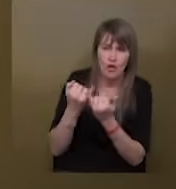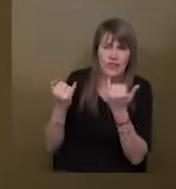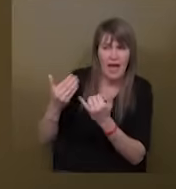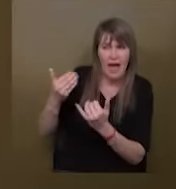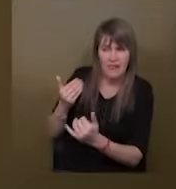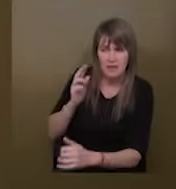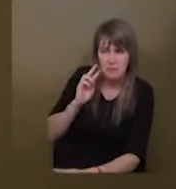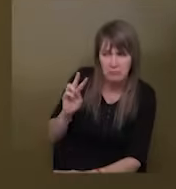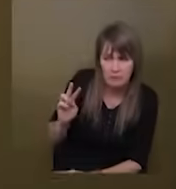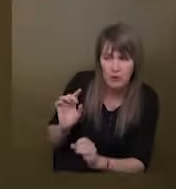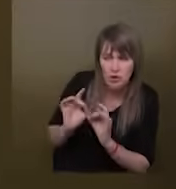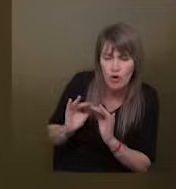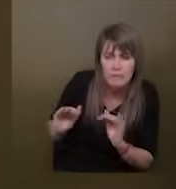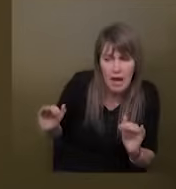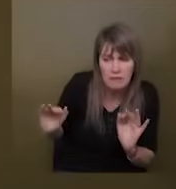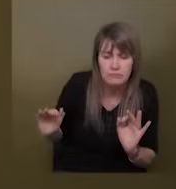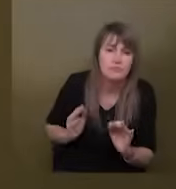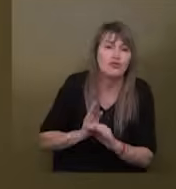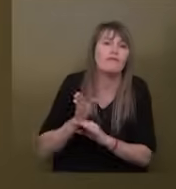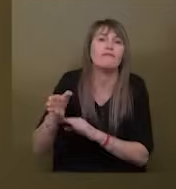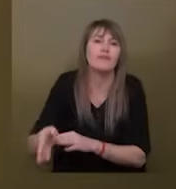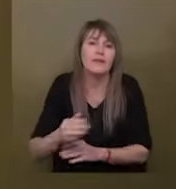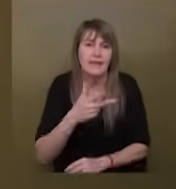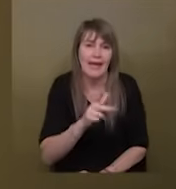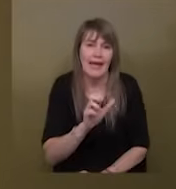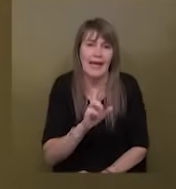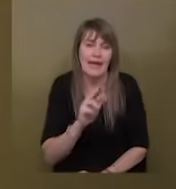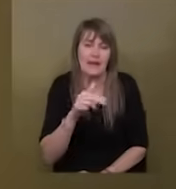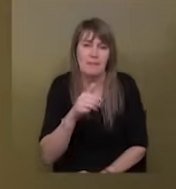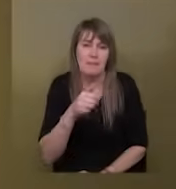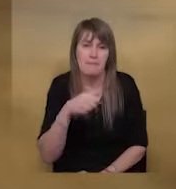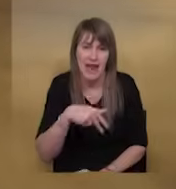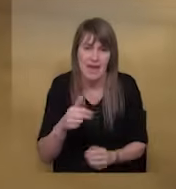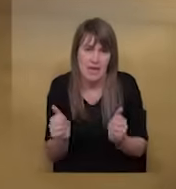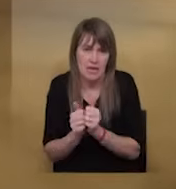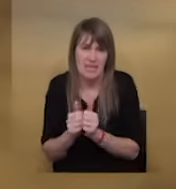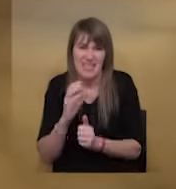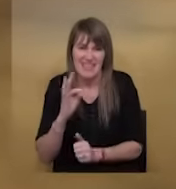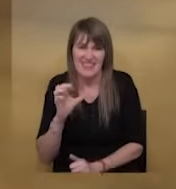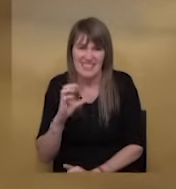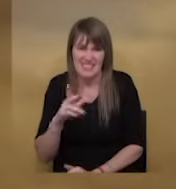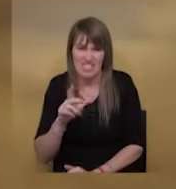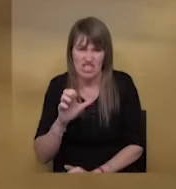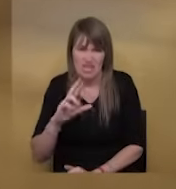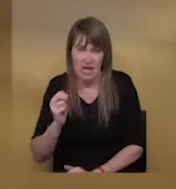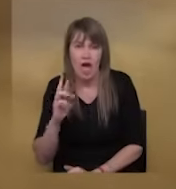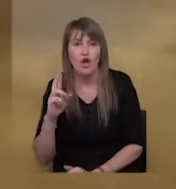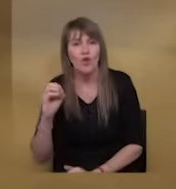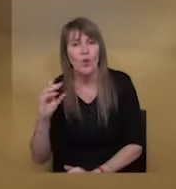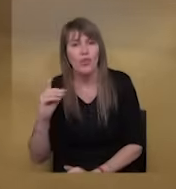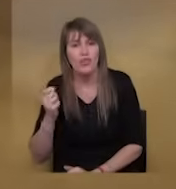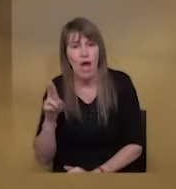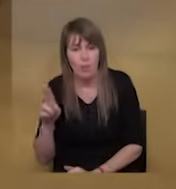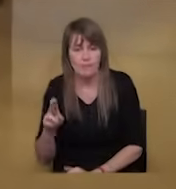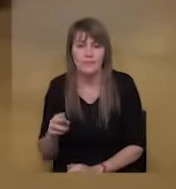fuera de lo normal. Realicé el operativo con Hermán Silvera Techera y Oscar Rodao en un automóvil de la jefatura que luego conservé